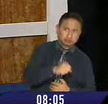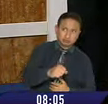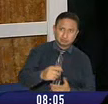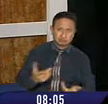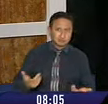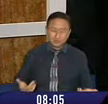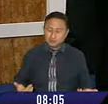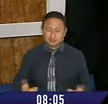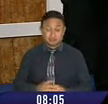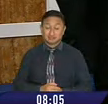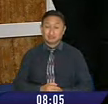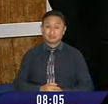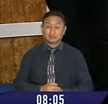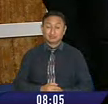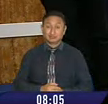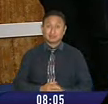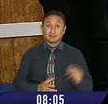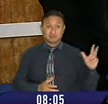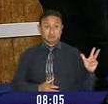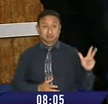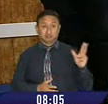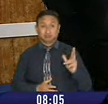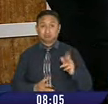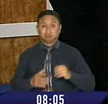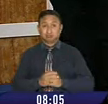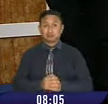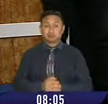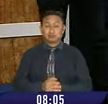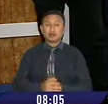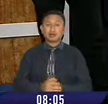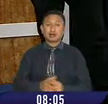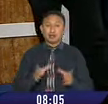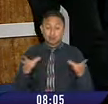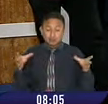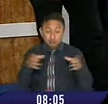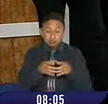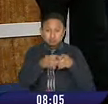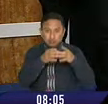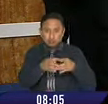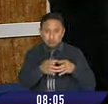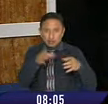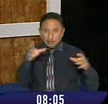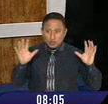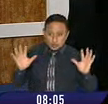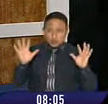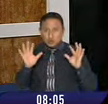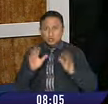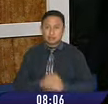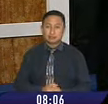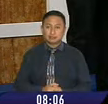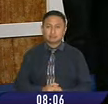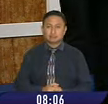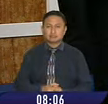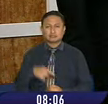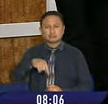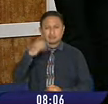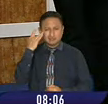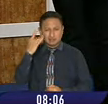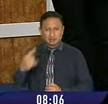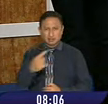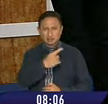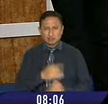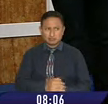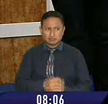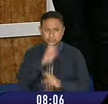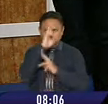Increíble. En gajo, como dicen en mi tierra. En jorga, ñaña, en jorga, el que lleva en jorga. Dios mío, no, lo que a mí más me asusta es